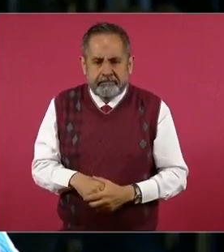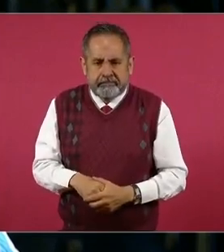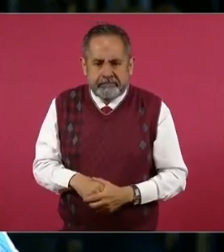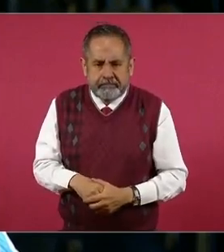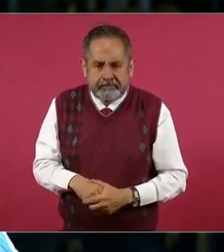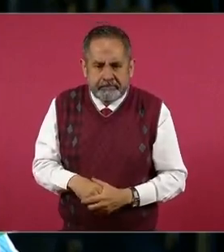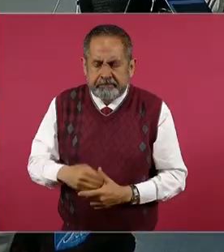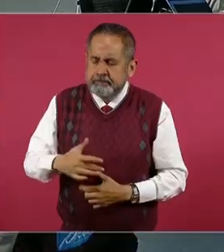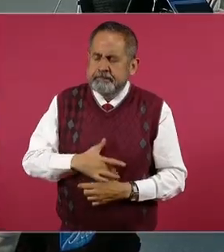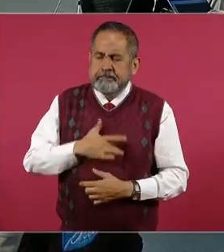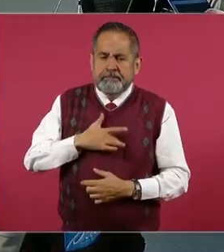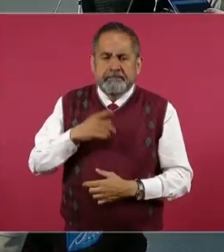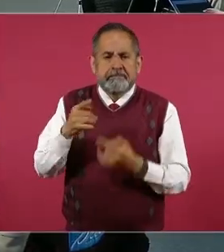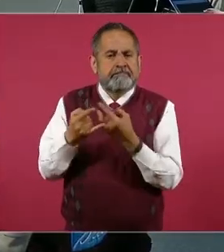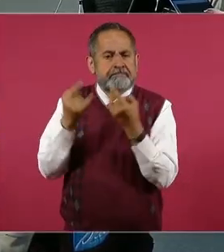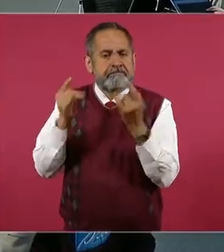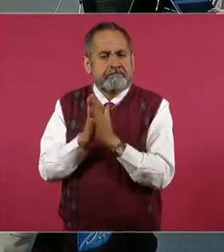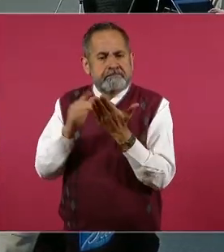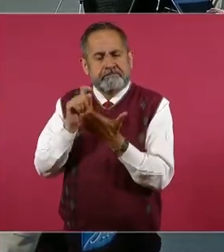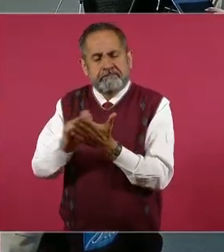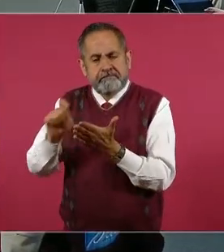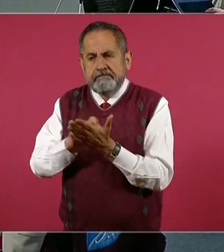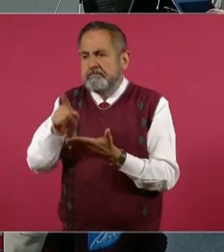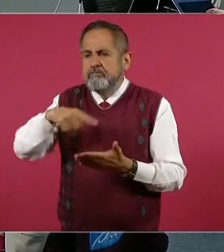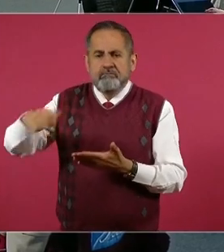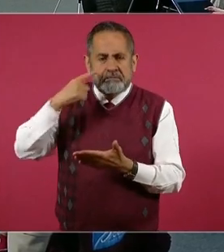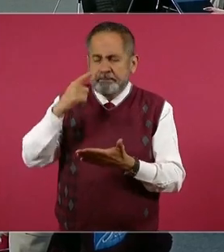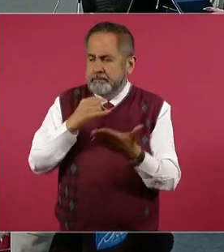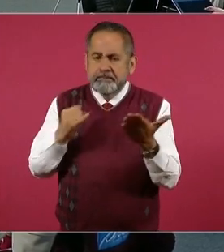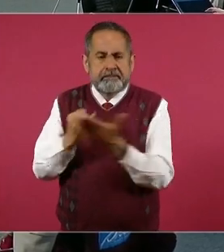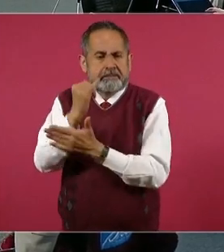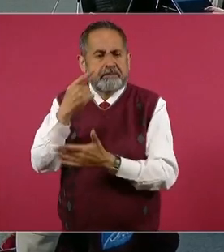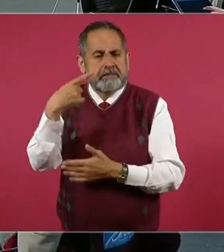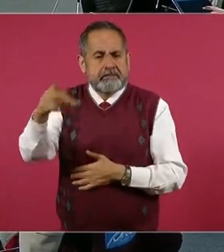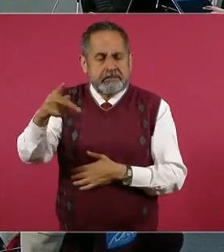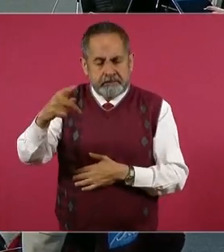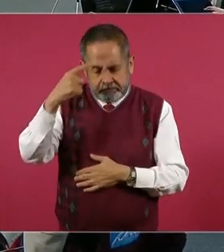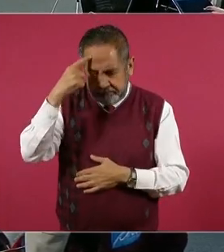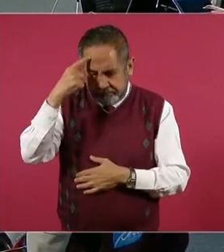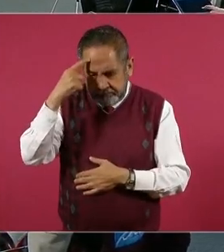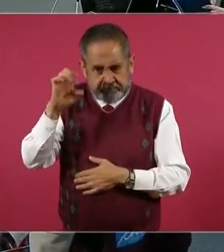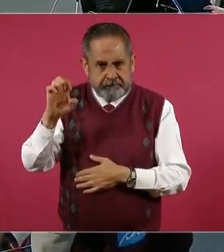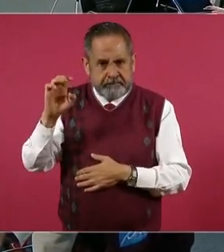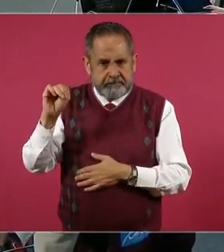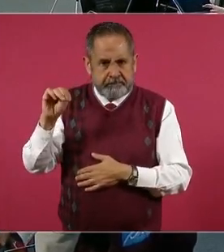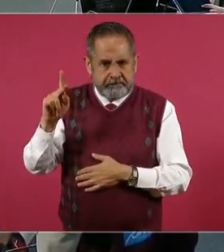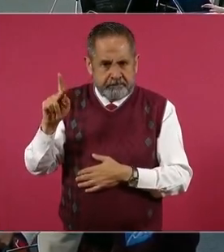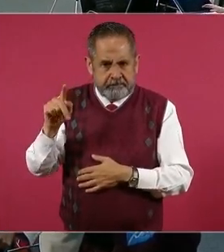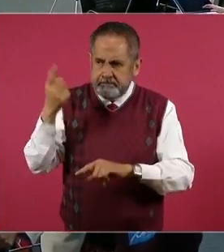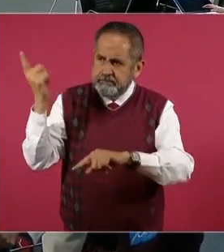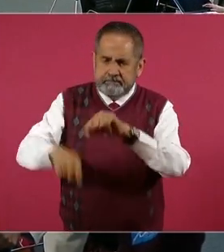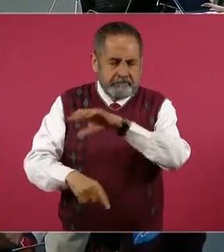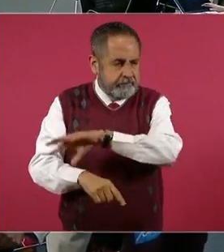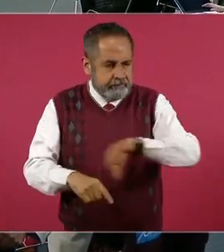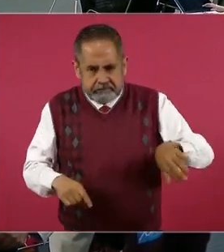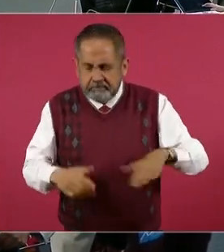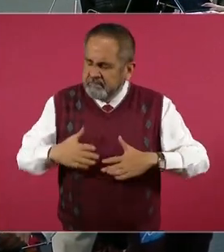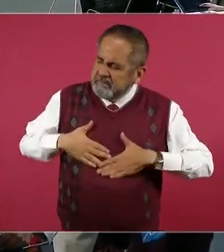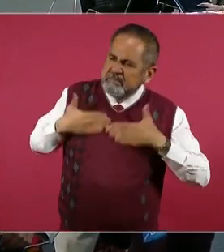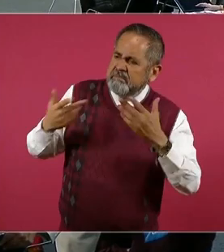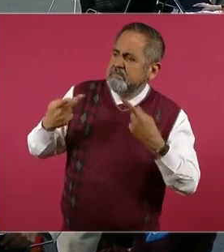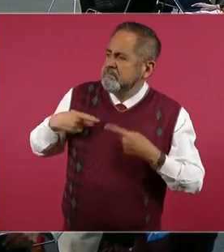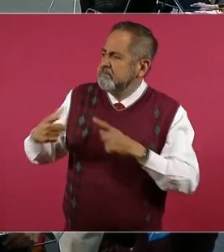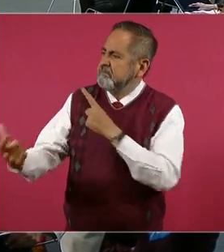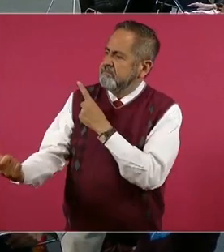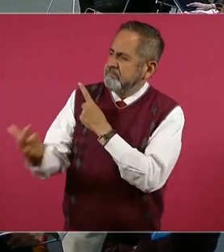Me conmueve especialmente su relato sobre la decisión de suprimir el Estado Mayor Presidencial y confiar la seguridad del país